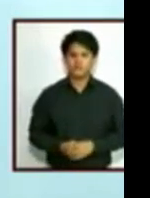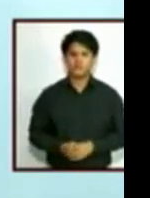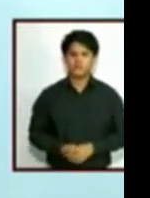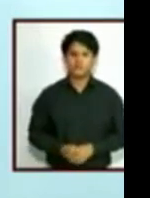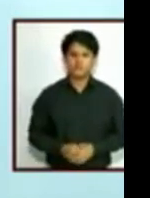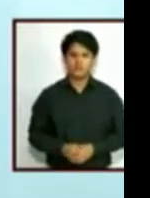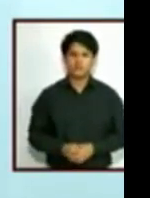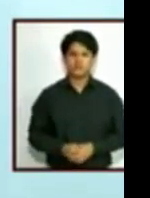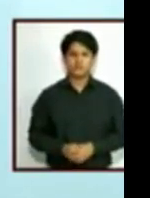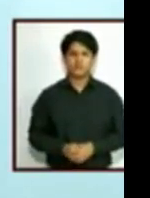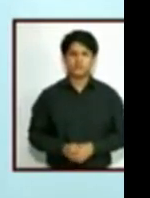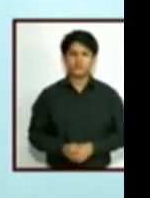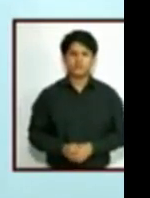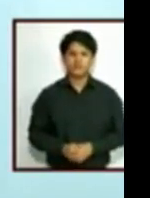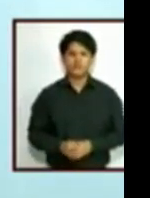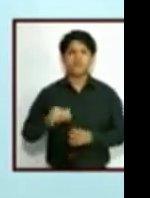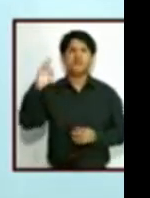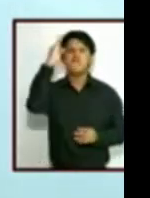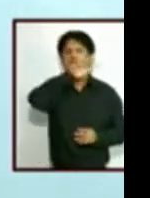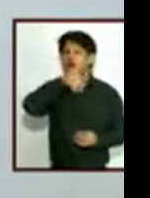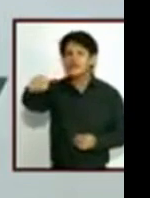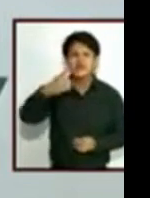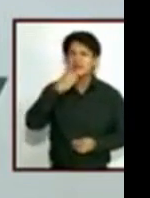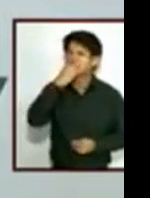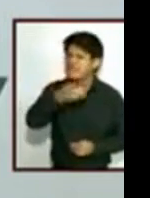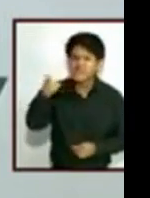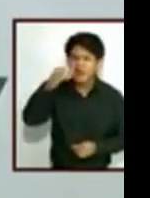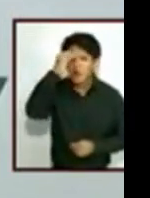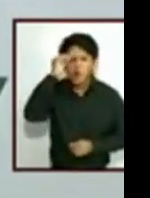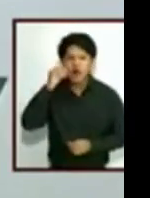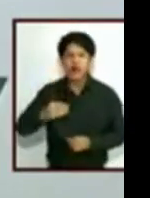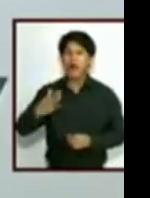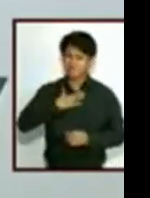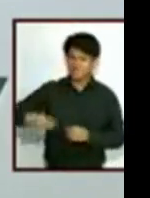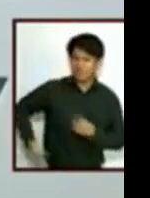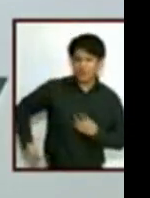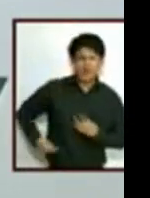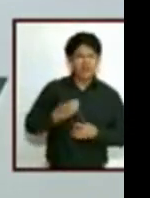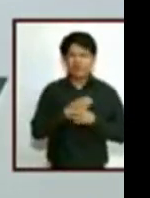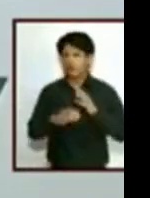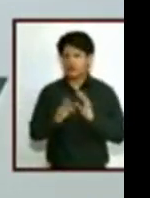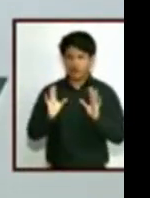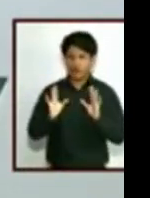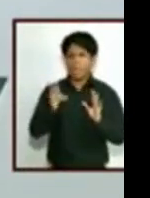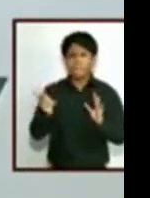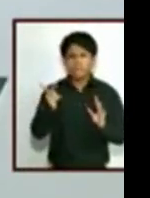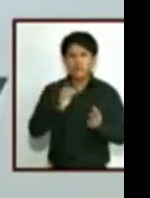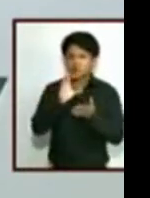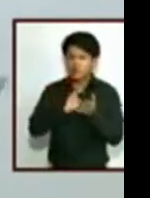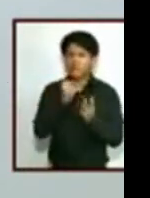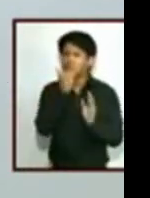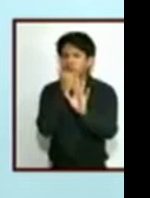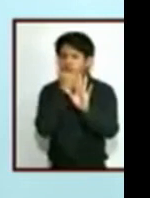Movimiento Ciudadano. Bueno, falso lo que dice Óscar Cantón. Me han acusado de muchas cosas. Pero es pregunta ciudadana, perdón, candidato, que le